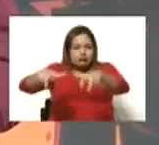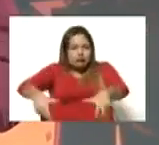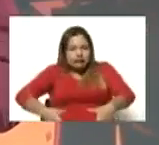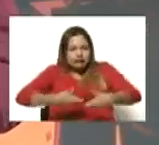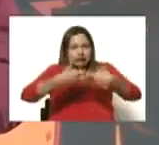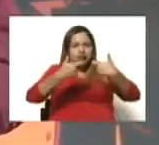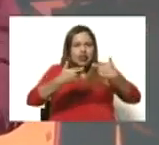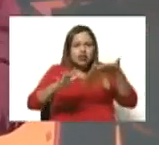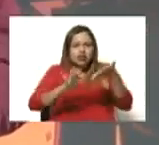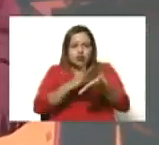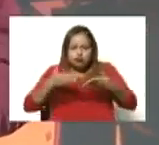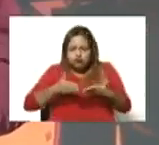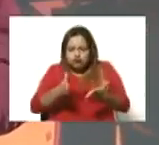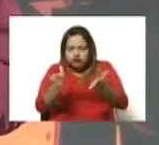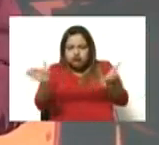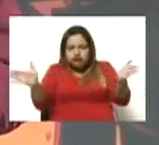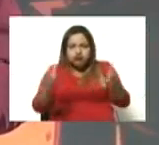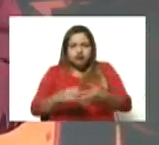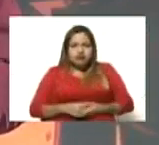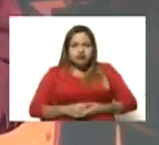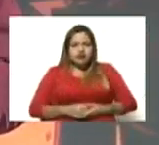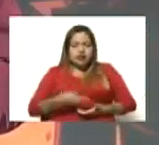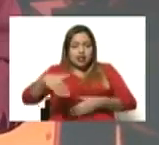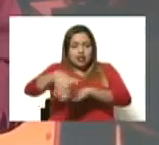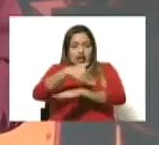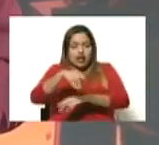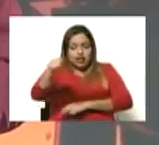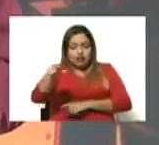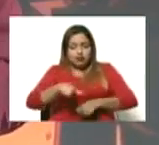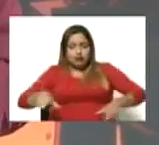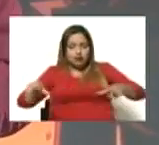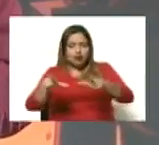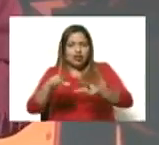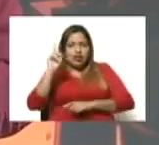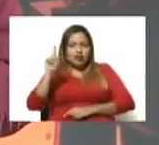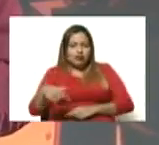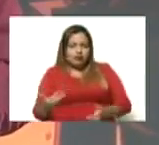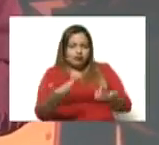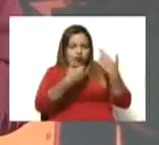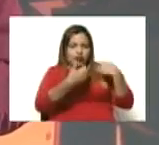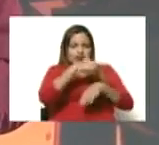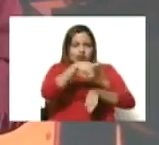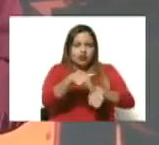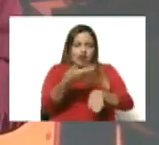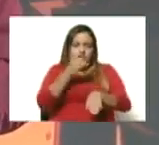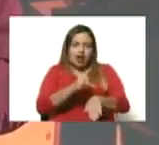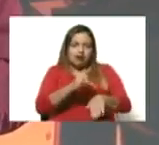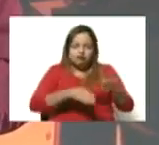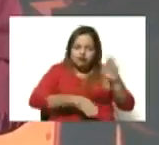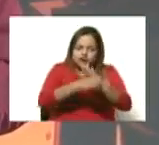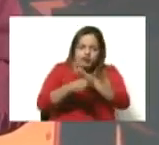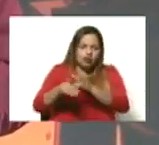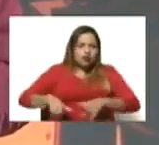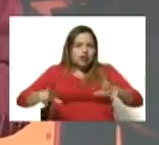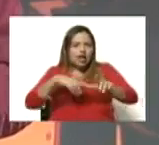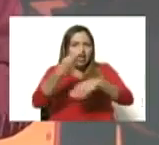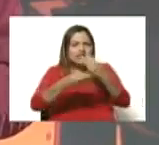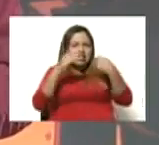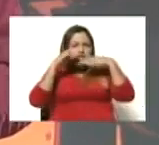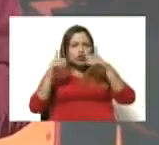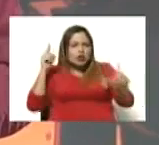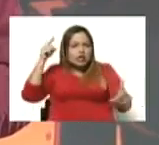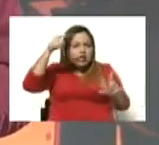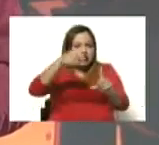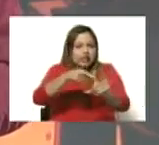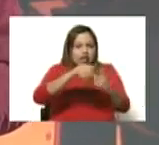pesada para lo que es el despeje de la vialidad en este lugar. También autoridades nacionales se están desplazando al sitio para hacer una atención directa